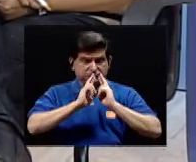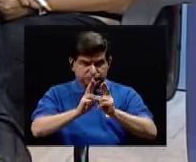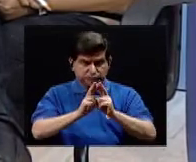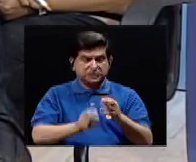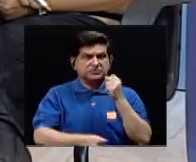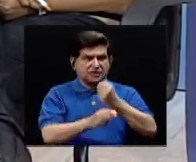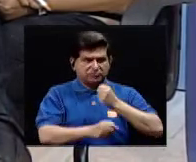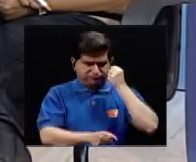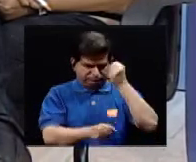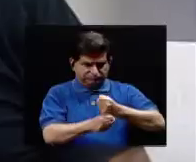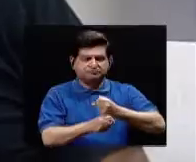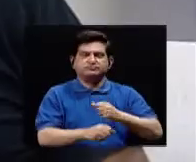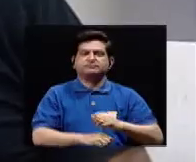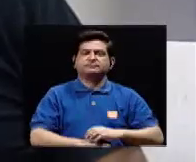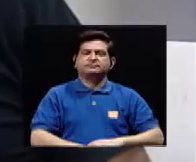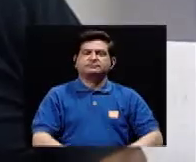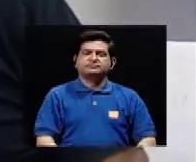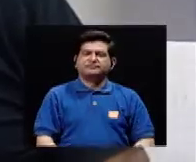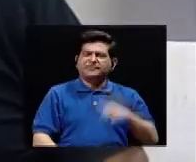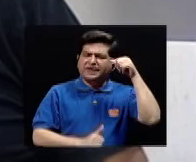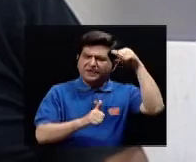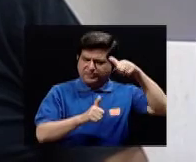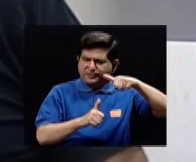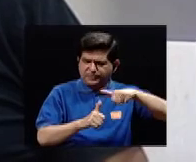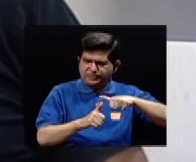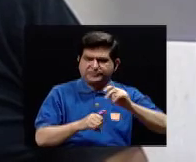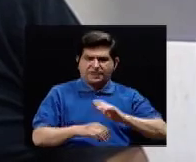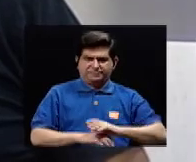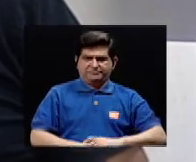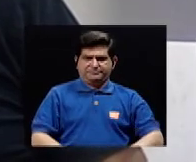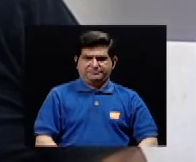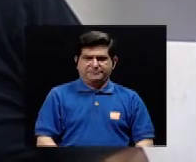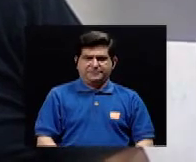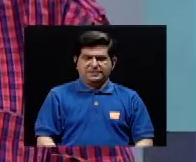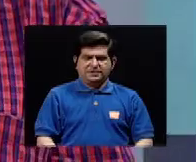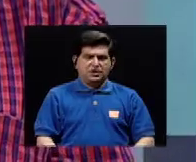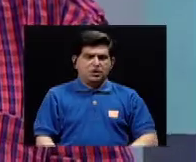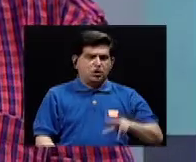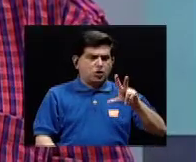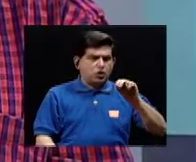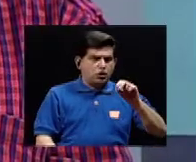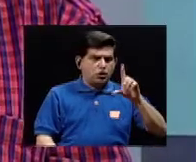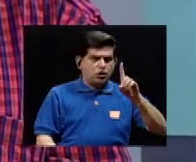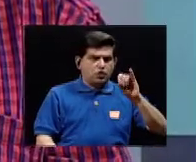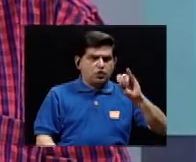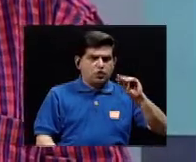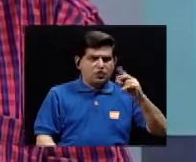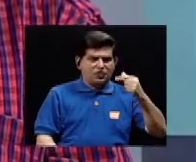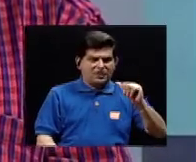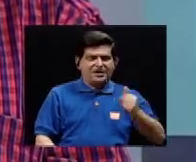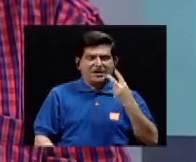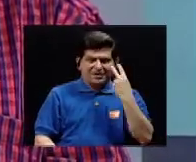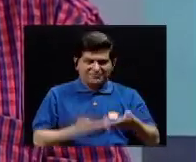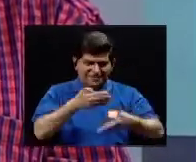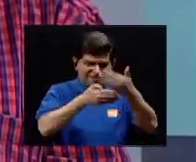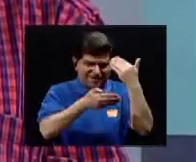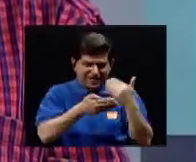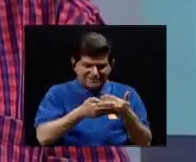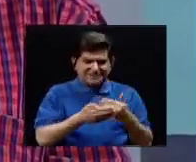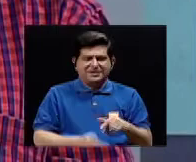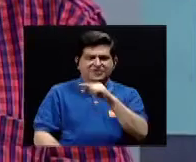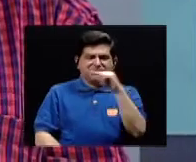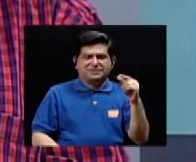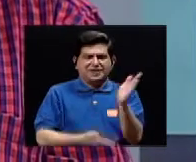resultado de este trabajo. Recordemos, así es, Si no es Dinga, que ya vimos la semana pasada,